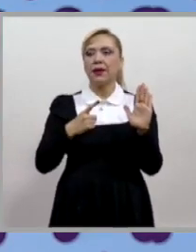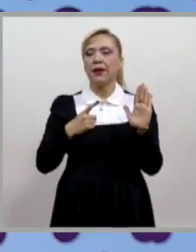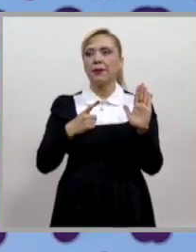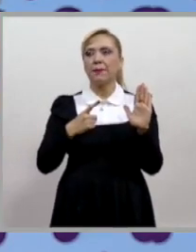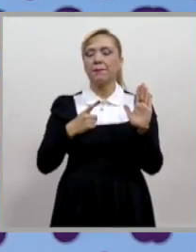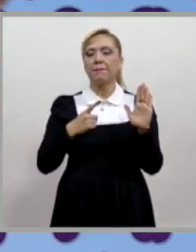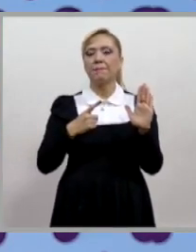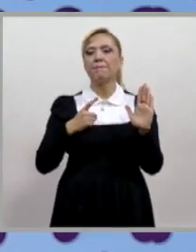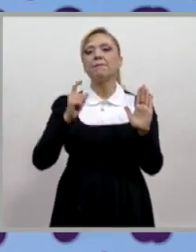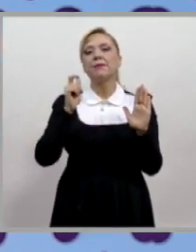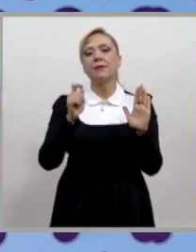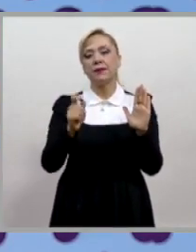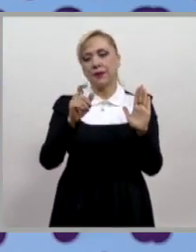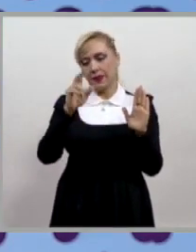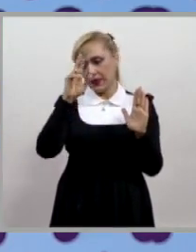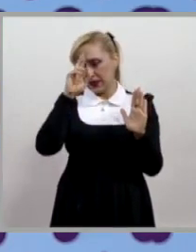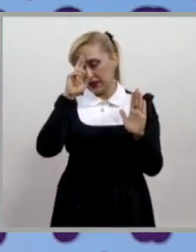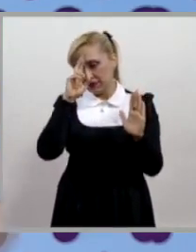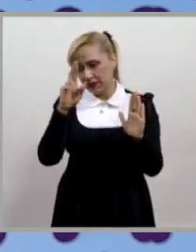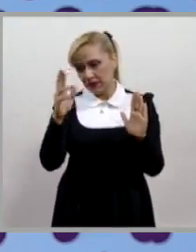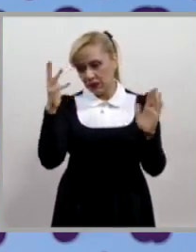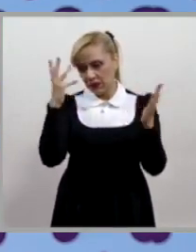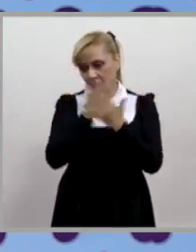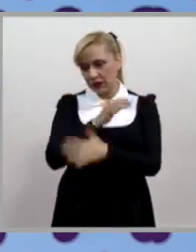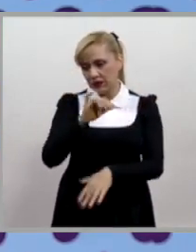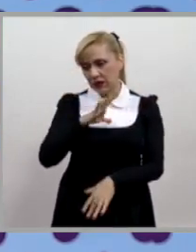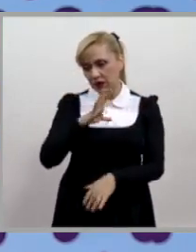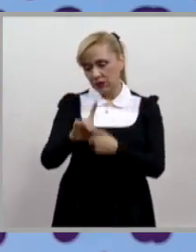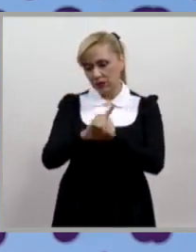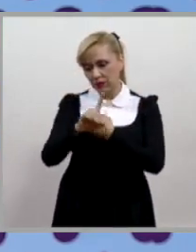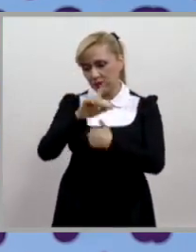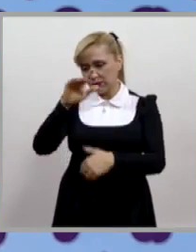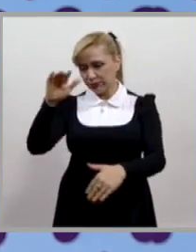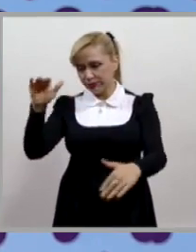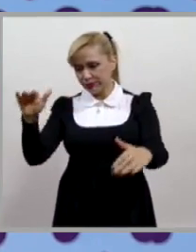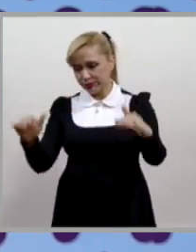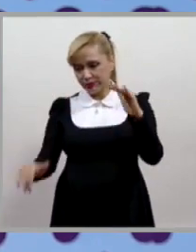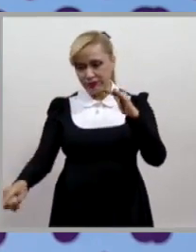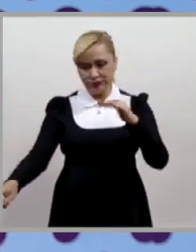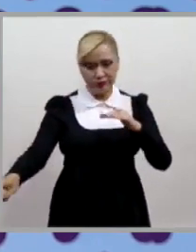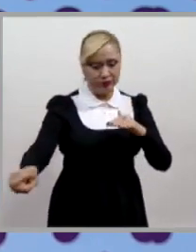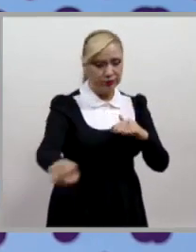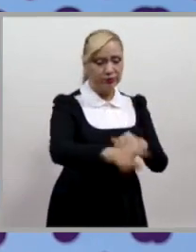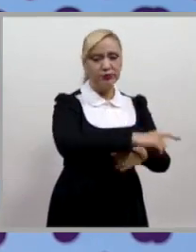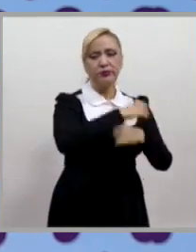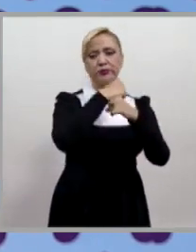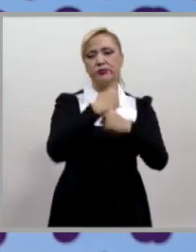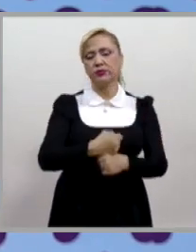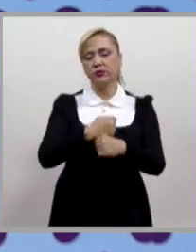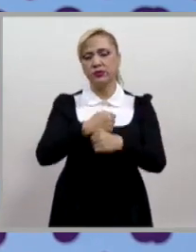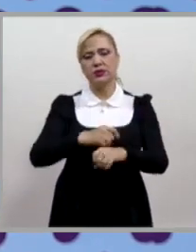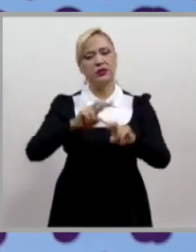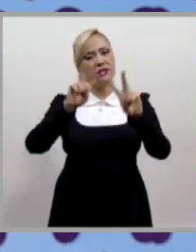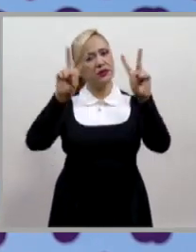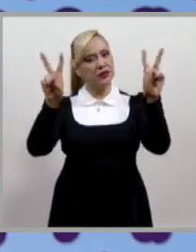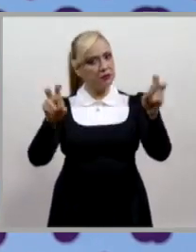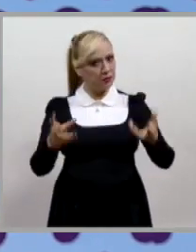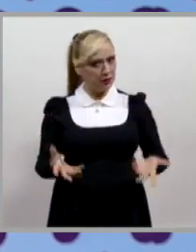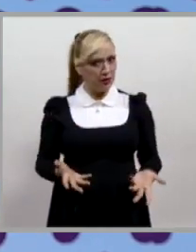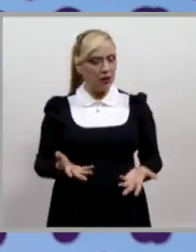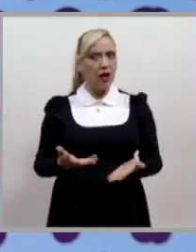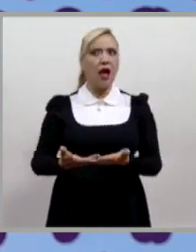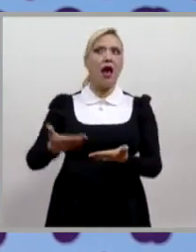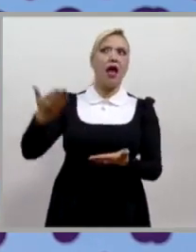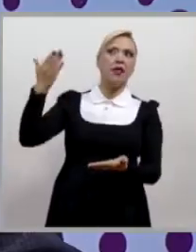del reconocimiento de la desigualdad y de la desventaja. Ahorita decía Víctor, comentaba Víctor un tema bien interesante. ¿Qué desafíos teníamos